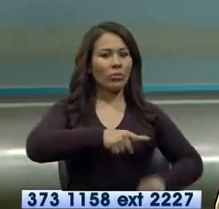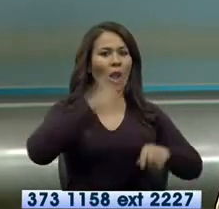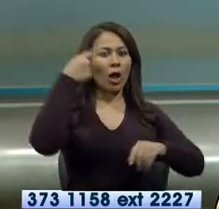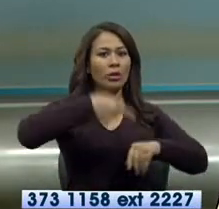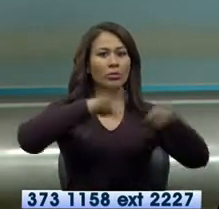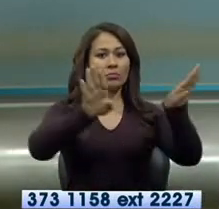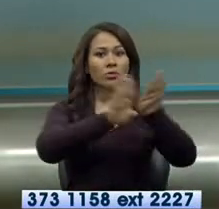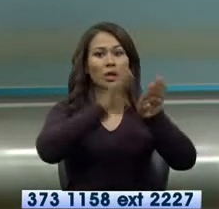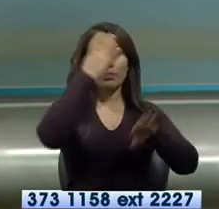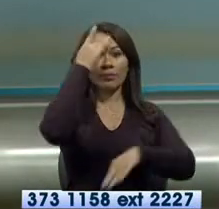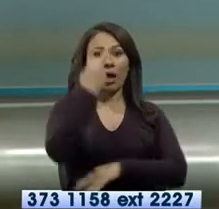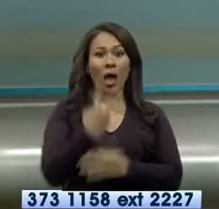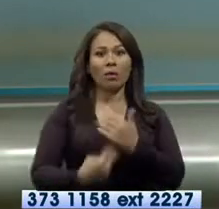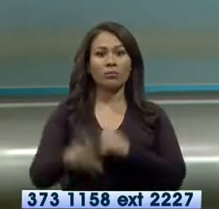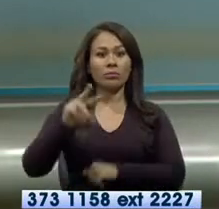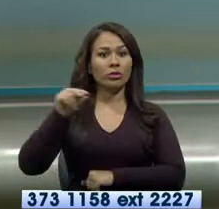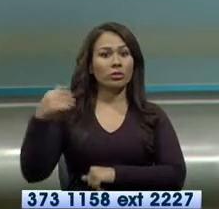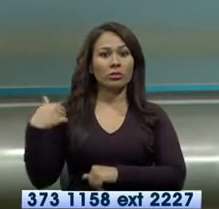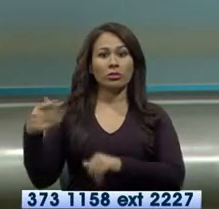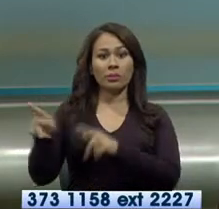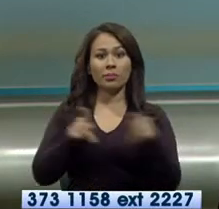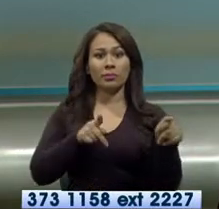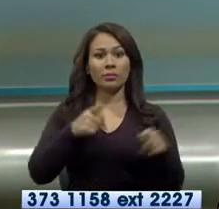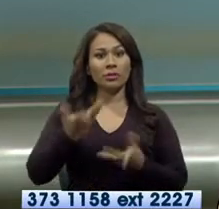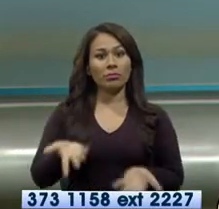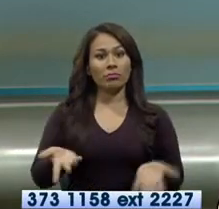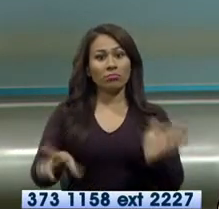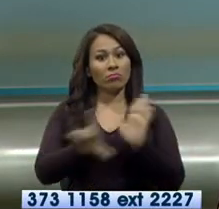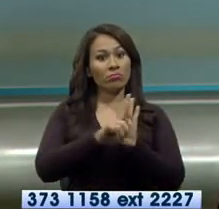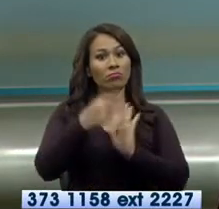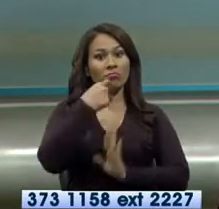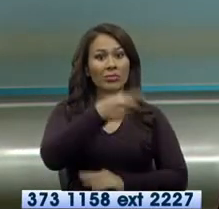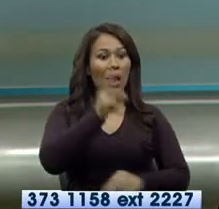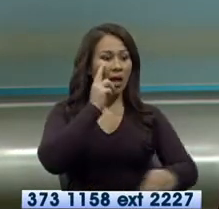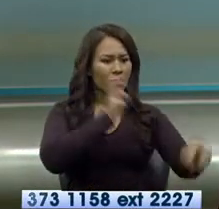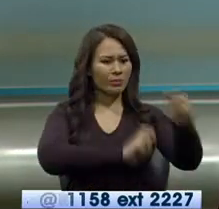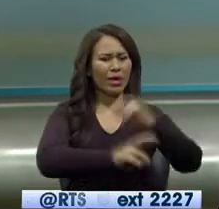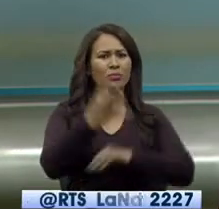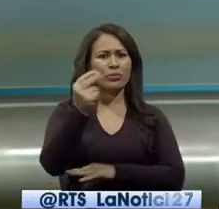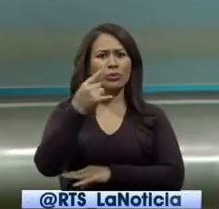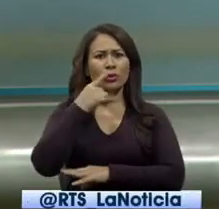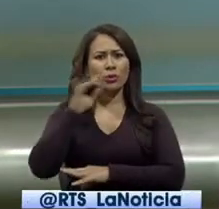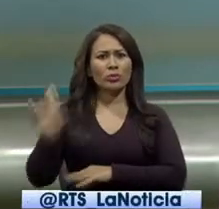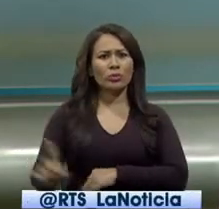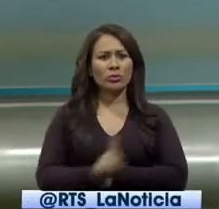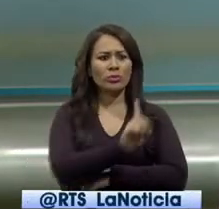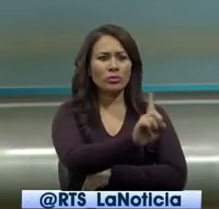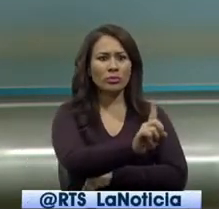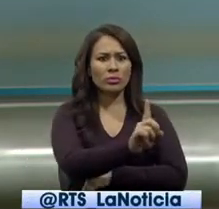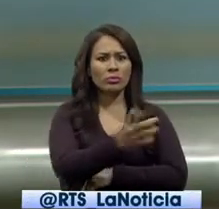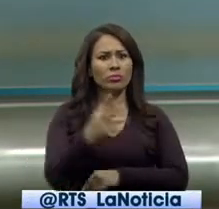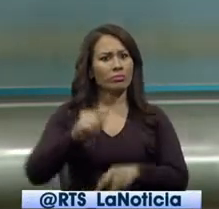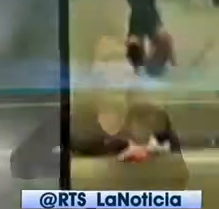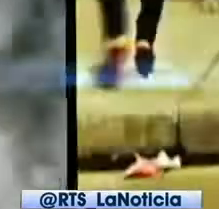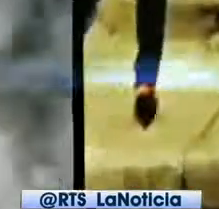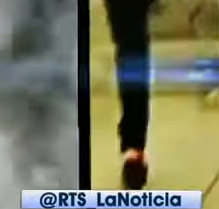funcionaban de manera clandestina y se detectaron diversas anomalías como el internamiento de menores de edad.